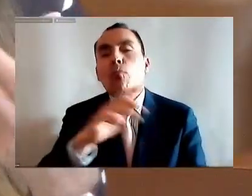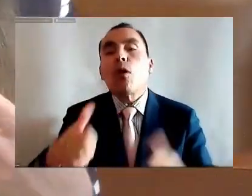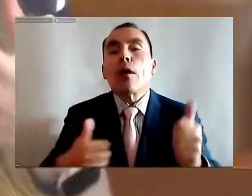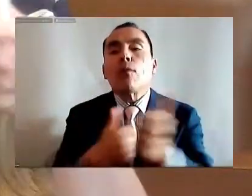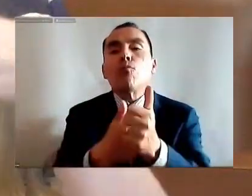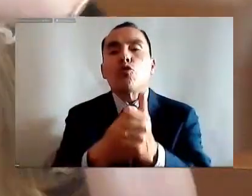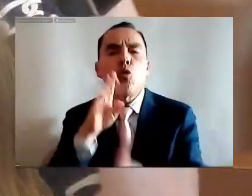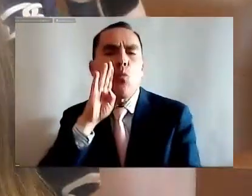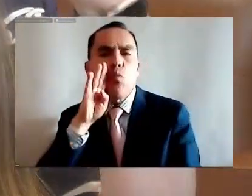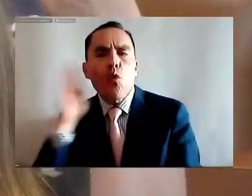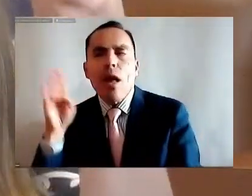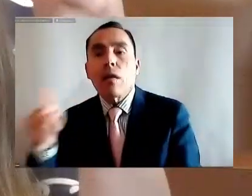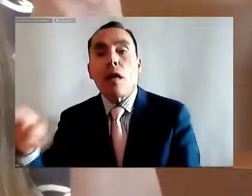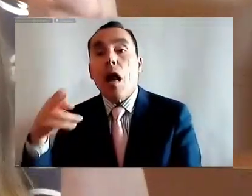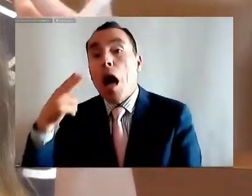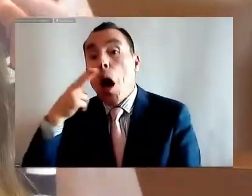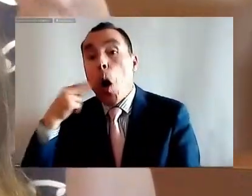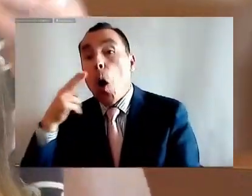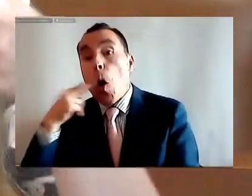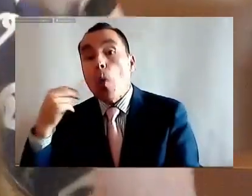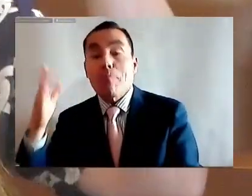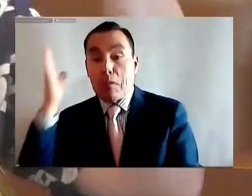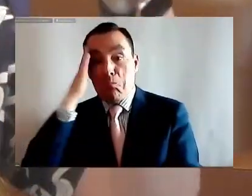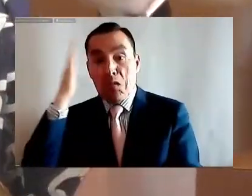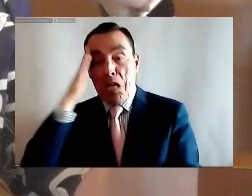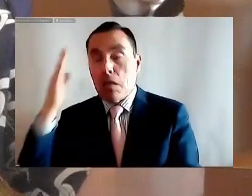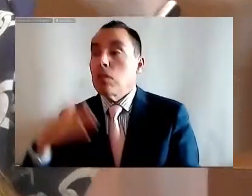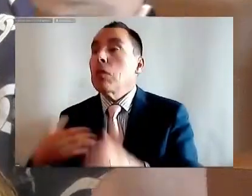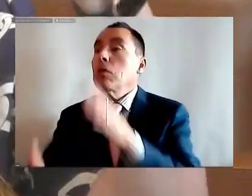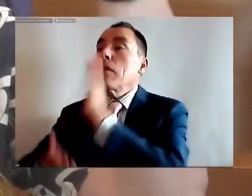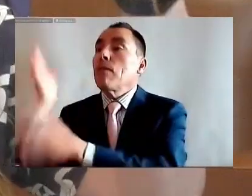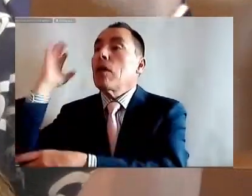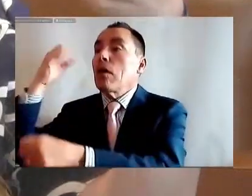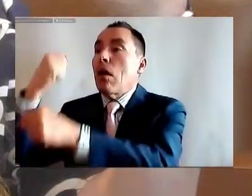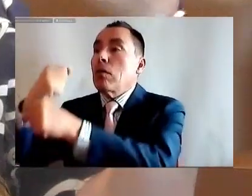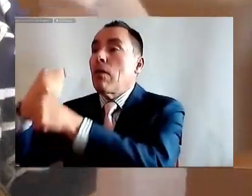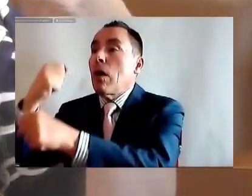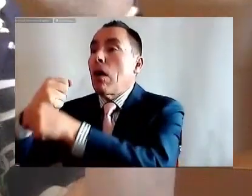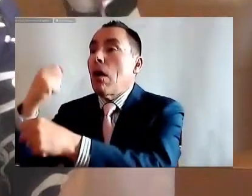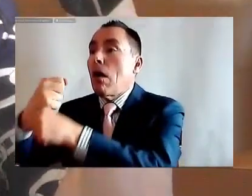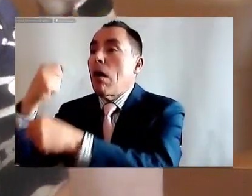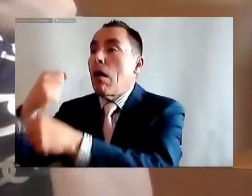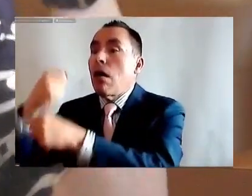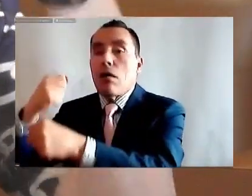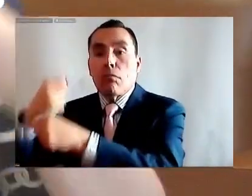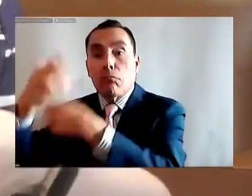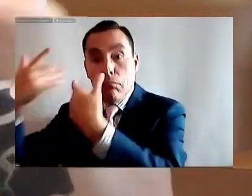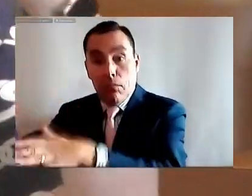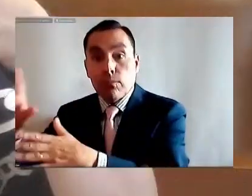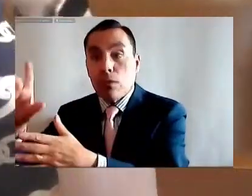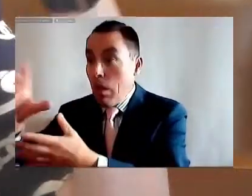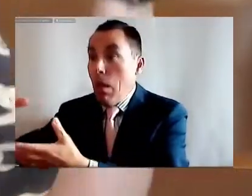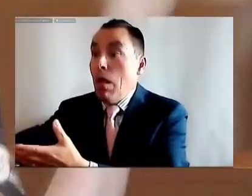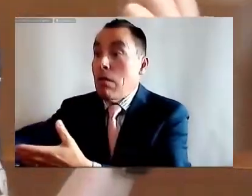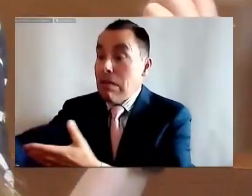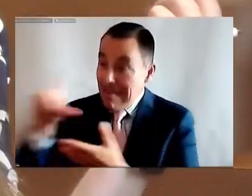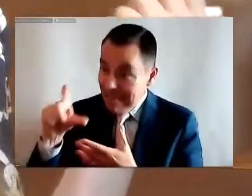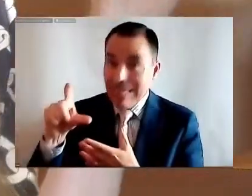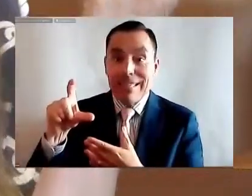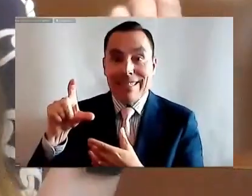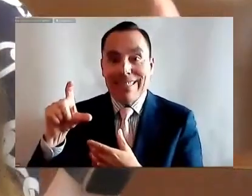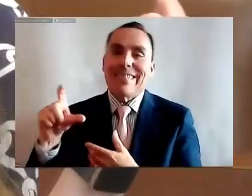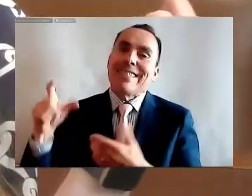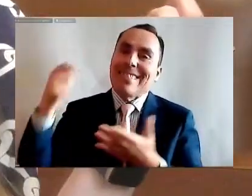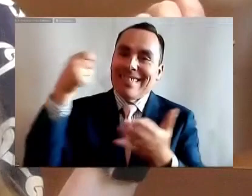le permite una tranquilidad mental al otro para poder salir a producir ingresos, ¿verdad? Y reitera un poco la idea que venía yo